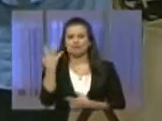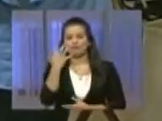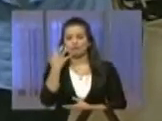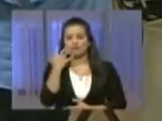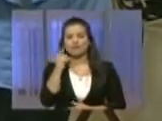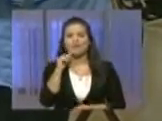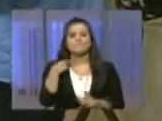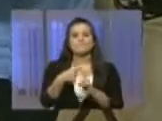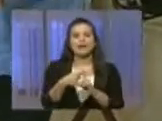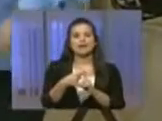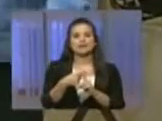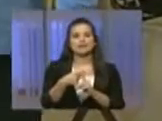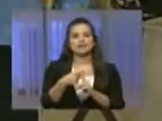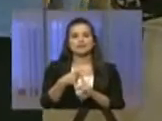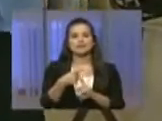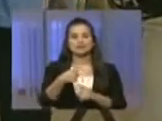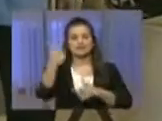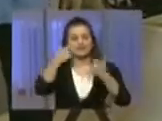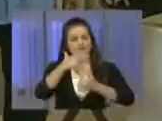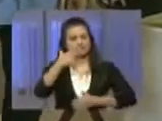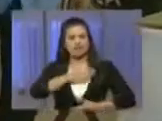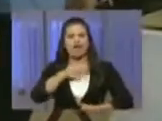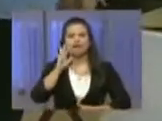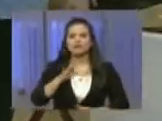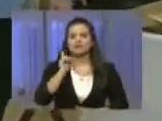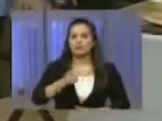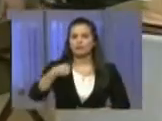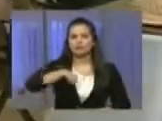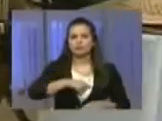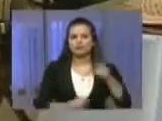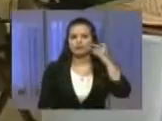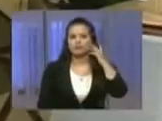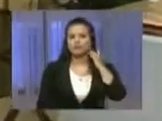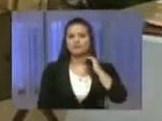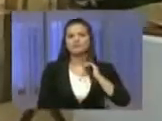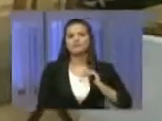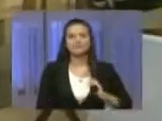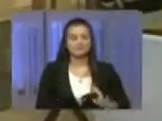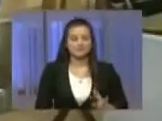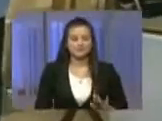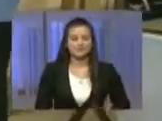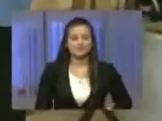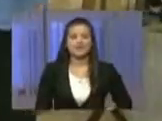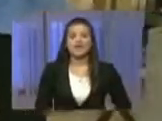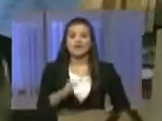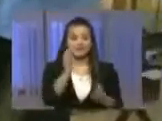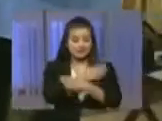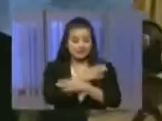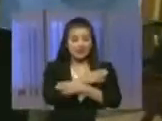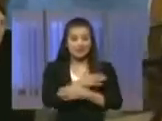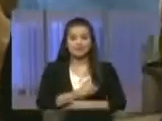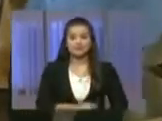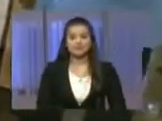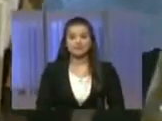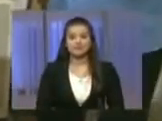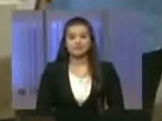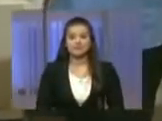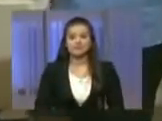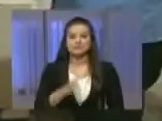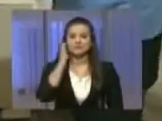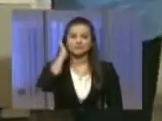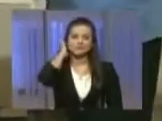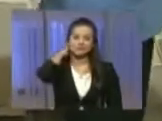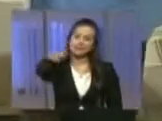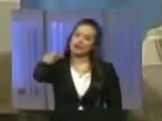manualista y full chavista así debemos ser toditos ah Felicidades También tenemos a otra